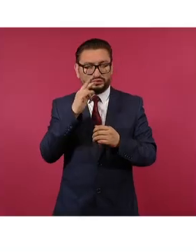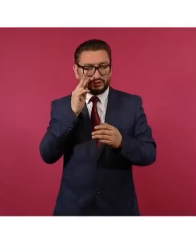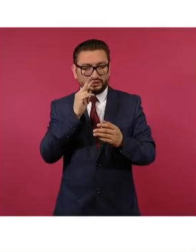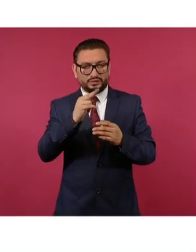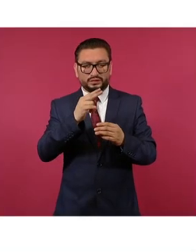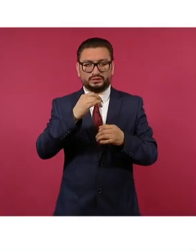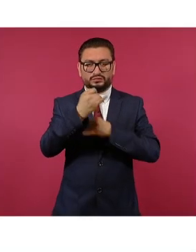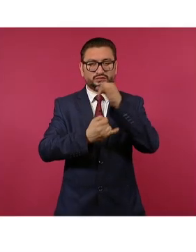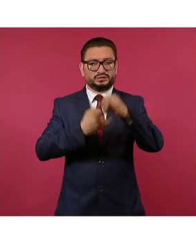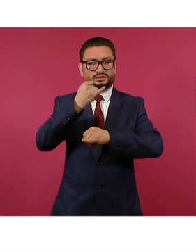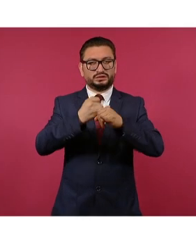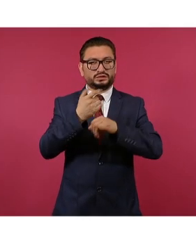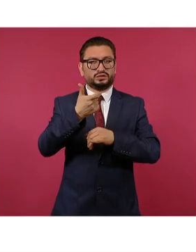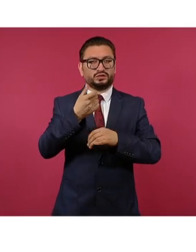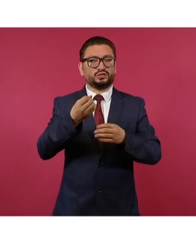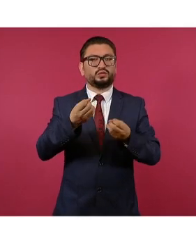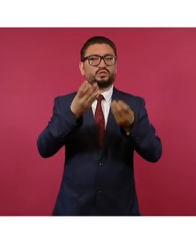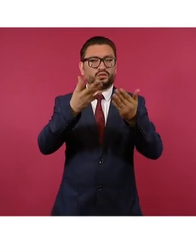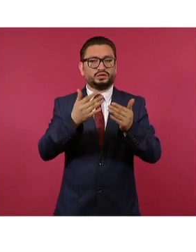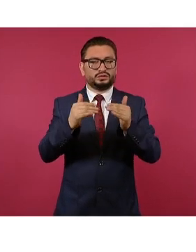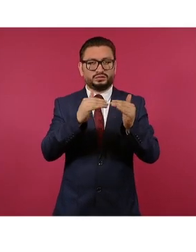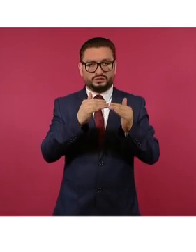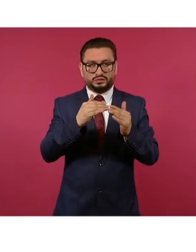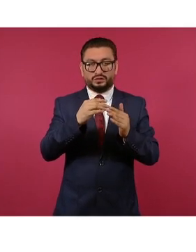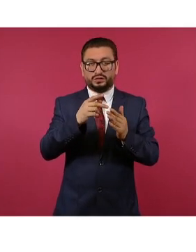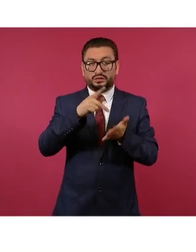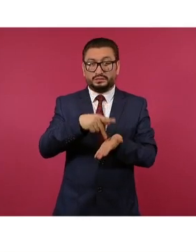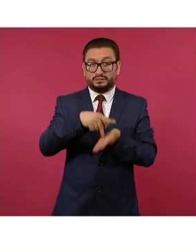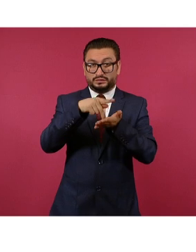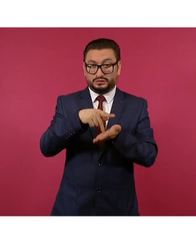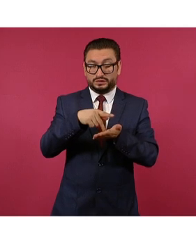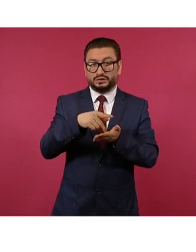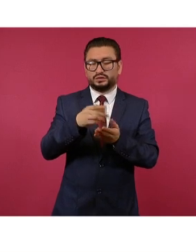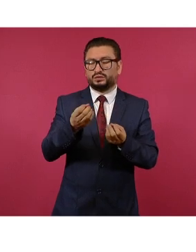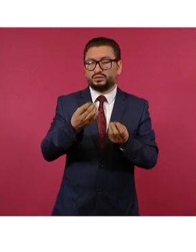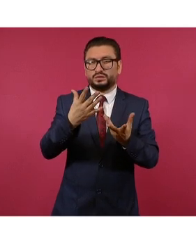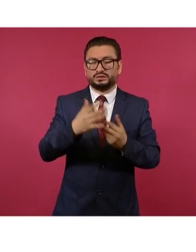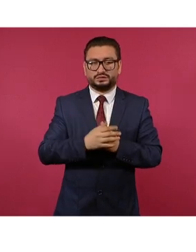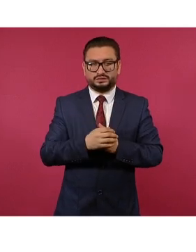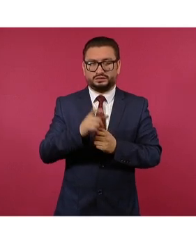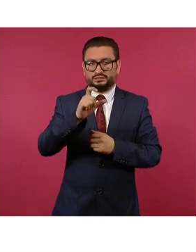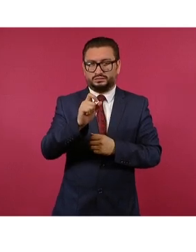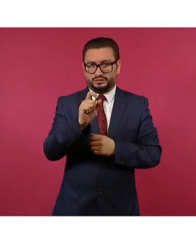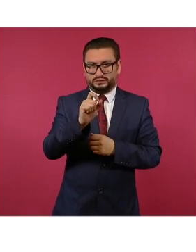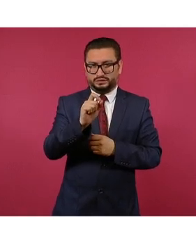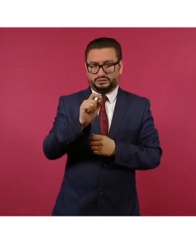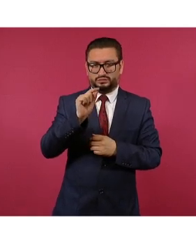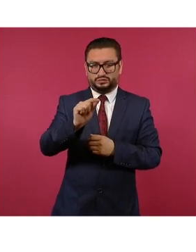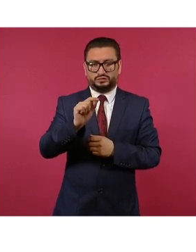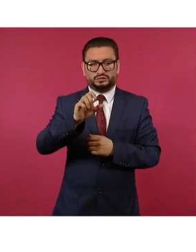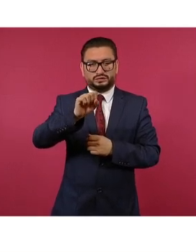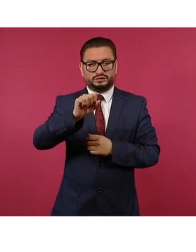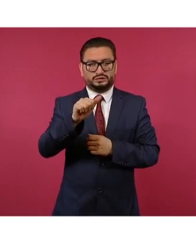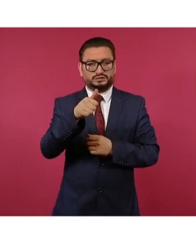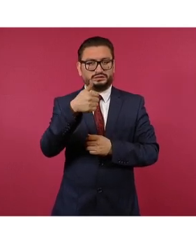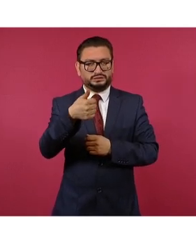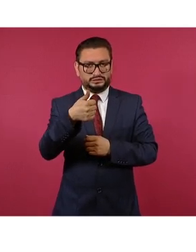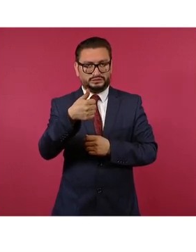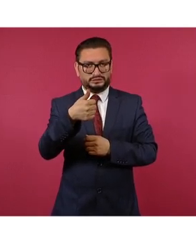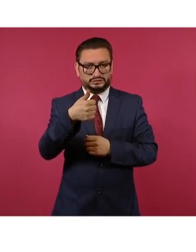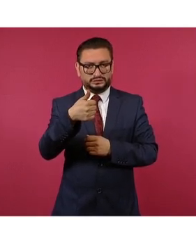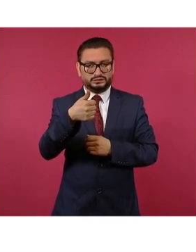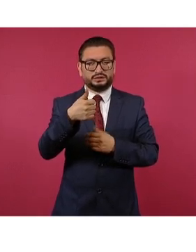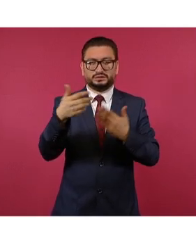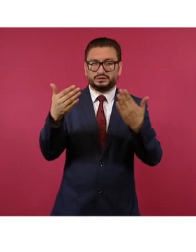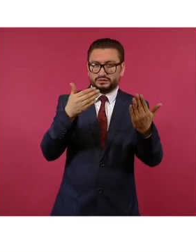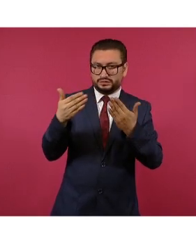referente internacional, el gas por kilo lo encontramos en 20 pesos con 66 centavos frente